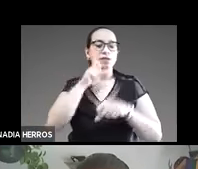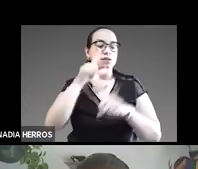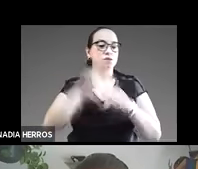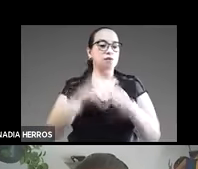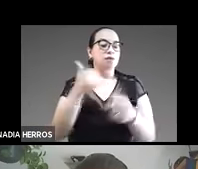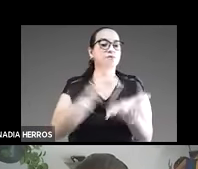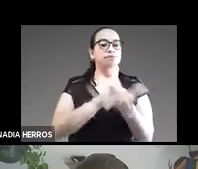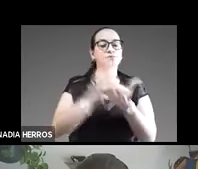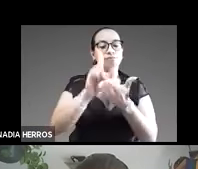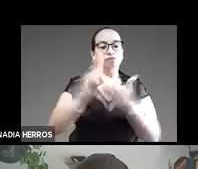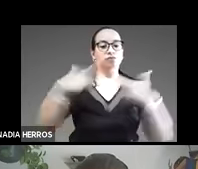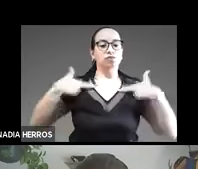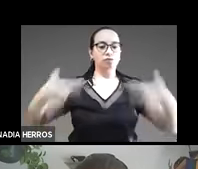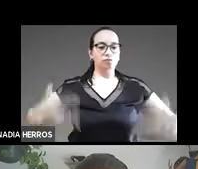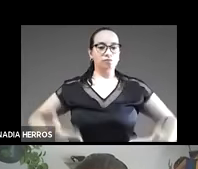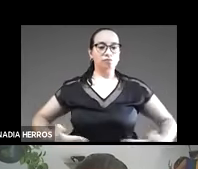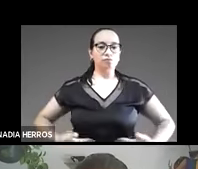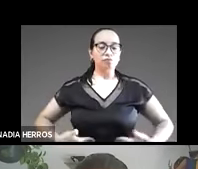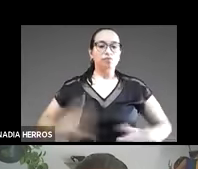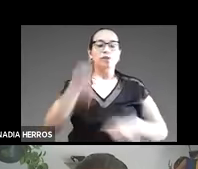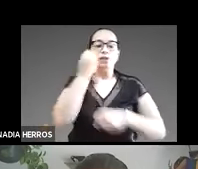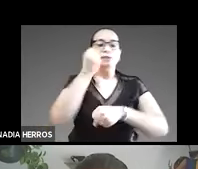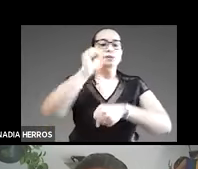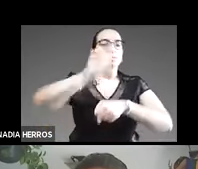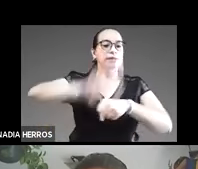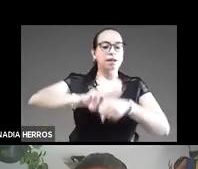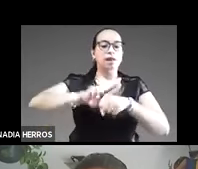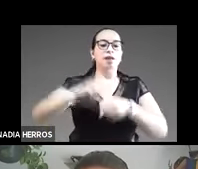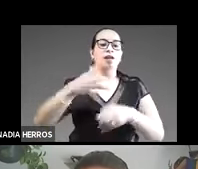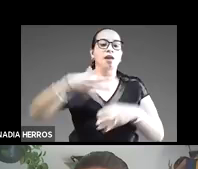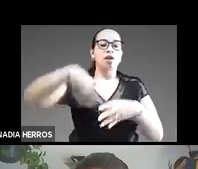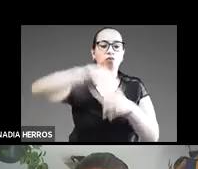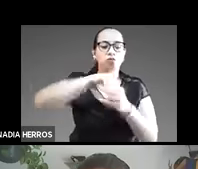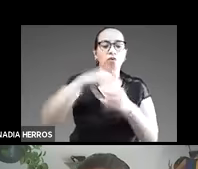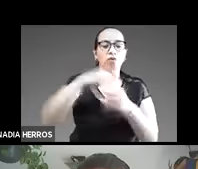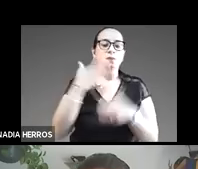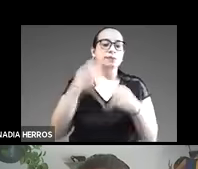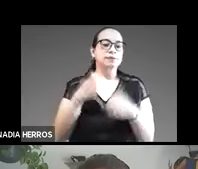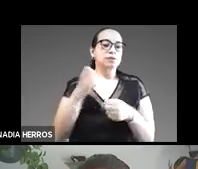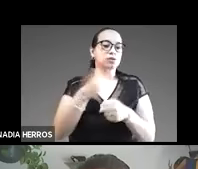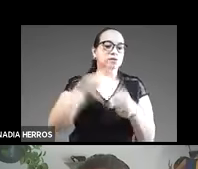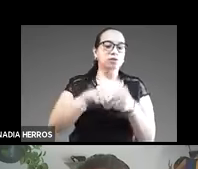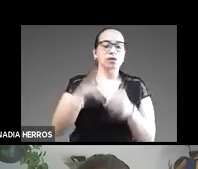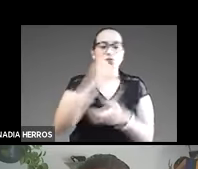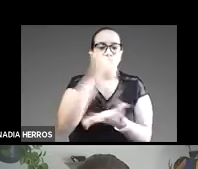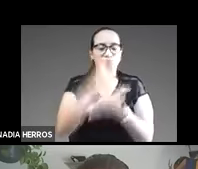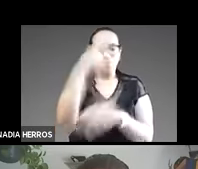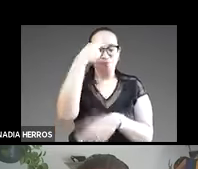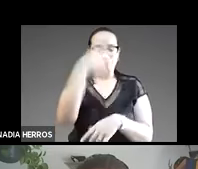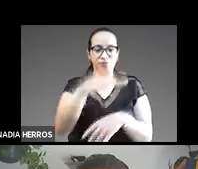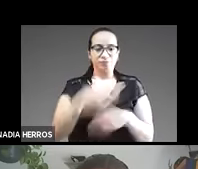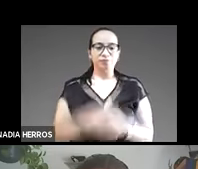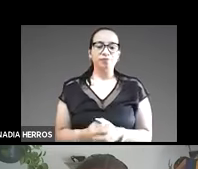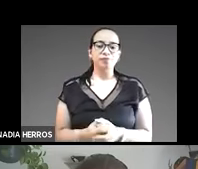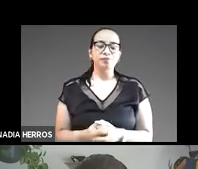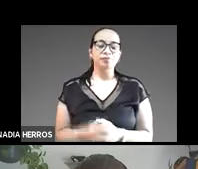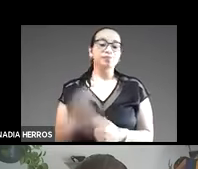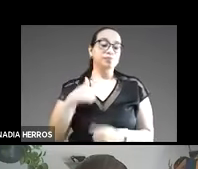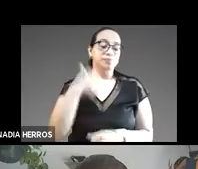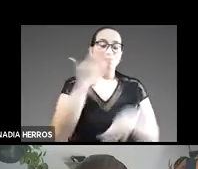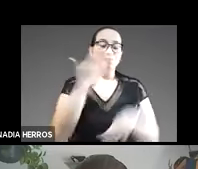Derechos Humanos de la Secretaría de Inclusión y Bienestar Social de la Ciudad de México. Bueno, me gustaría